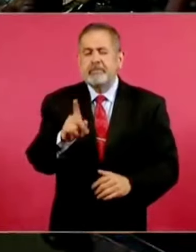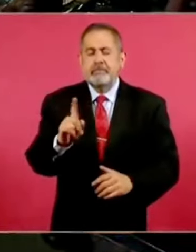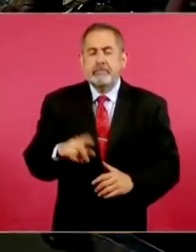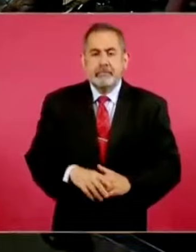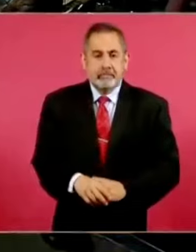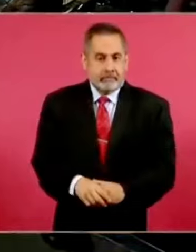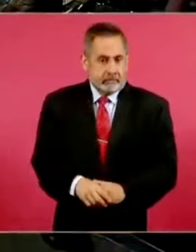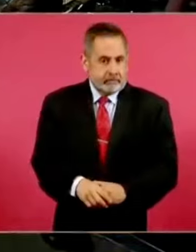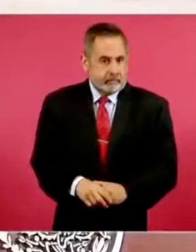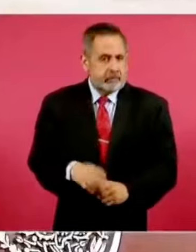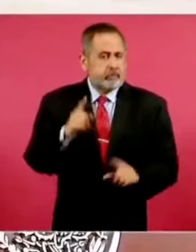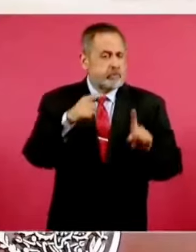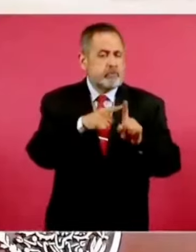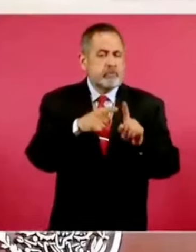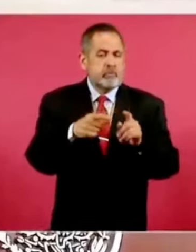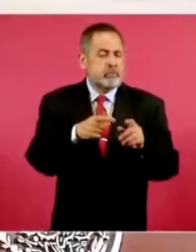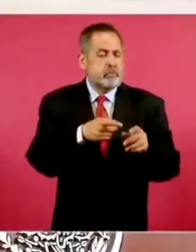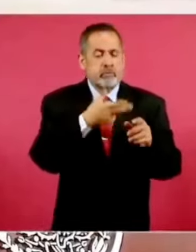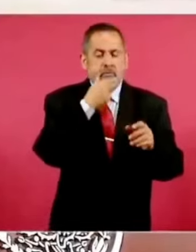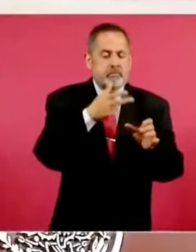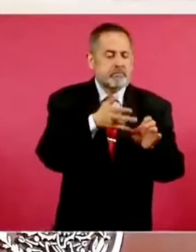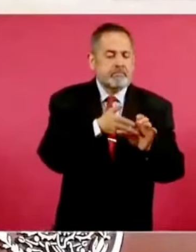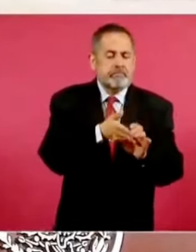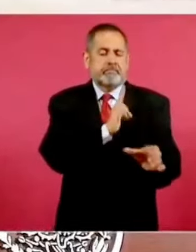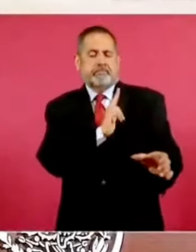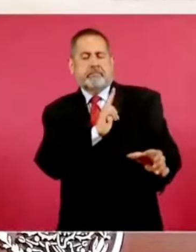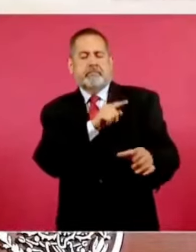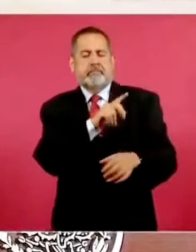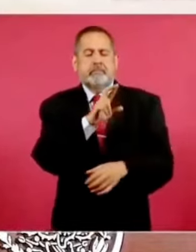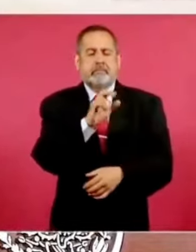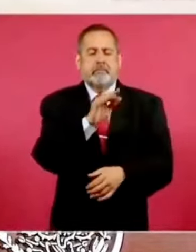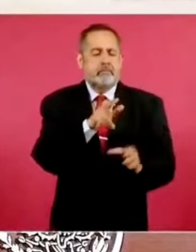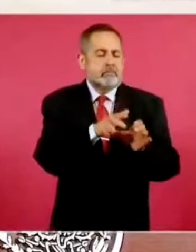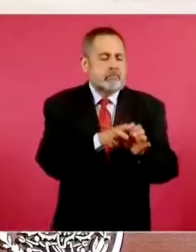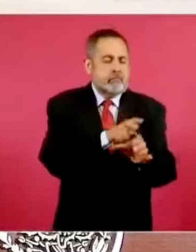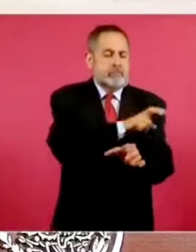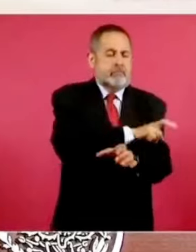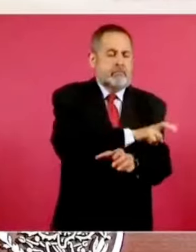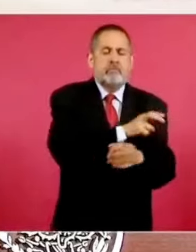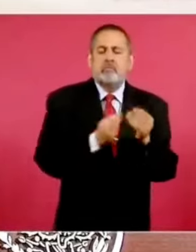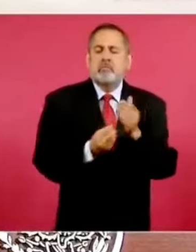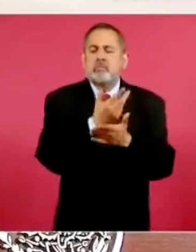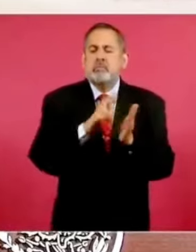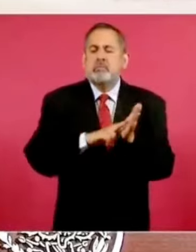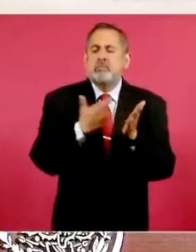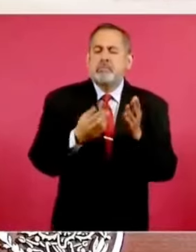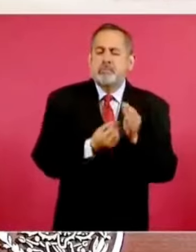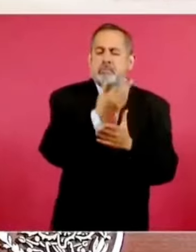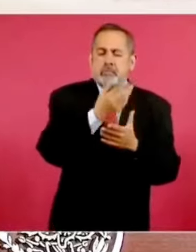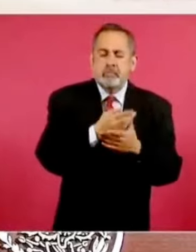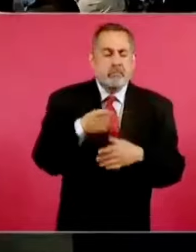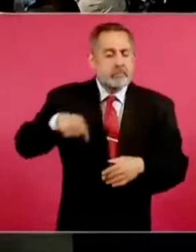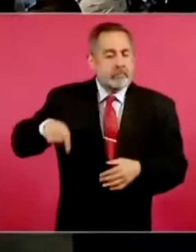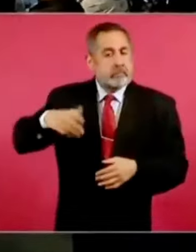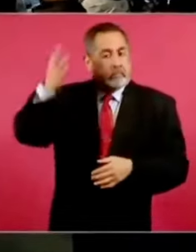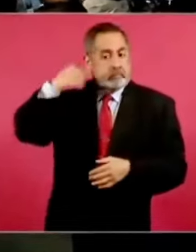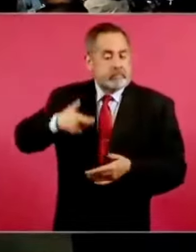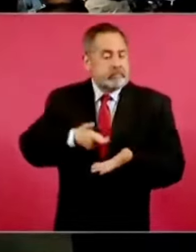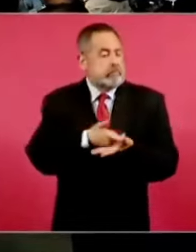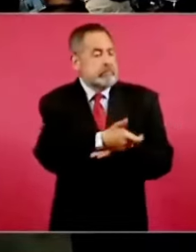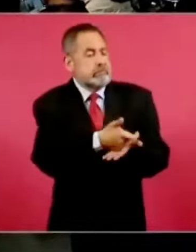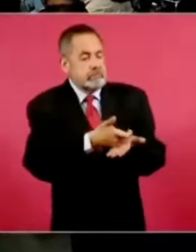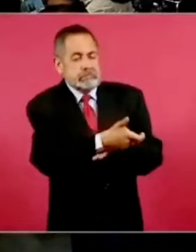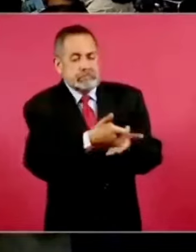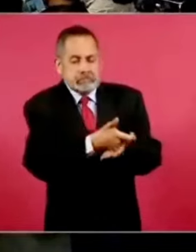No, uno que se separó del Reforma y creó su revista y recibía dinero aquí y